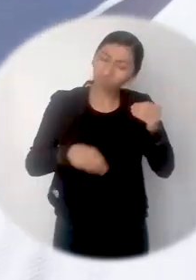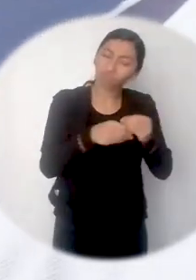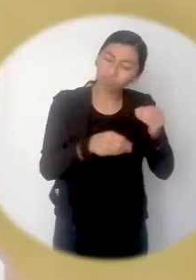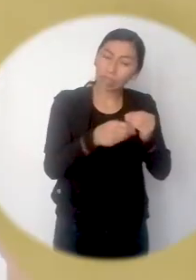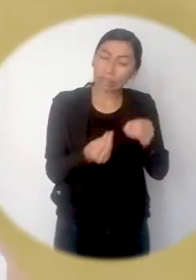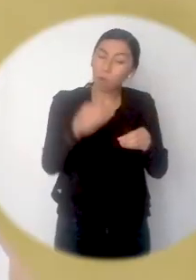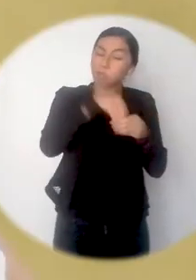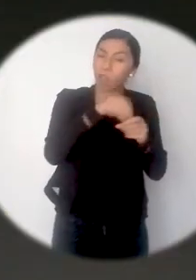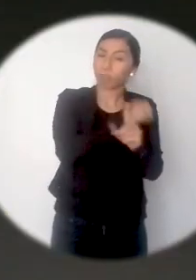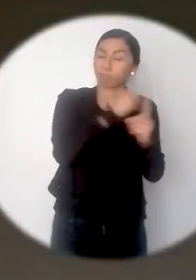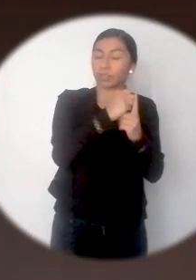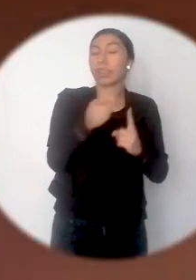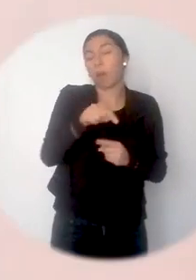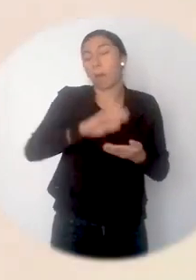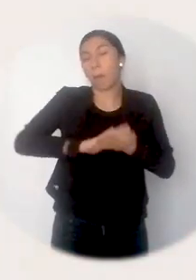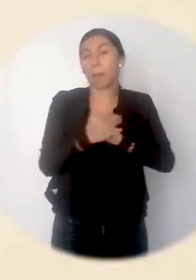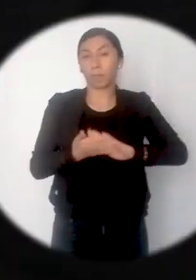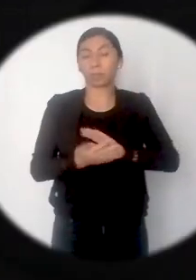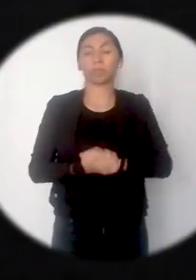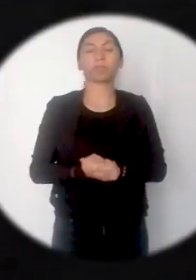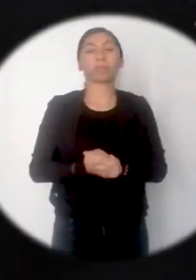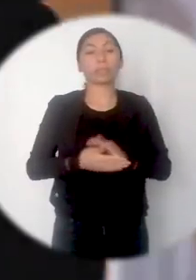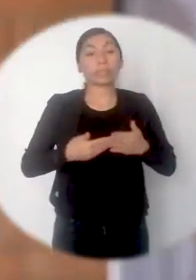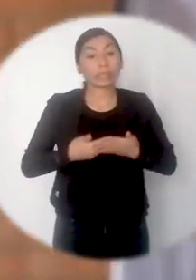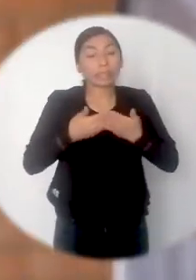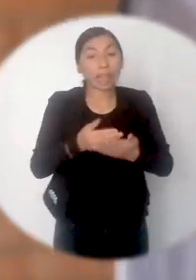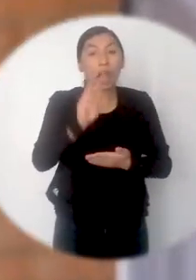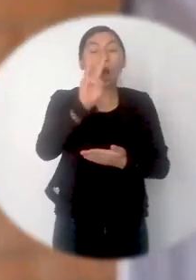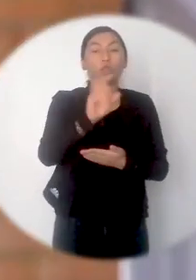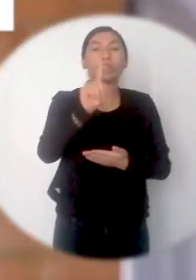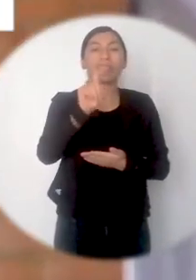a la inclusión social y a la paz. Entregamos